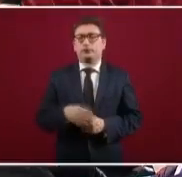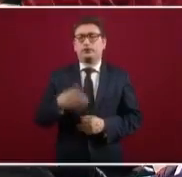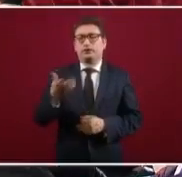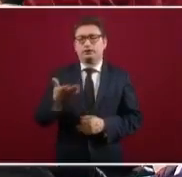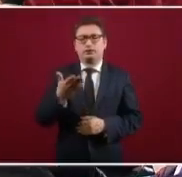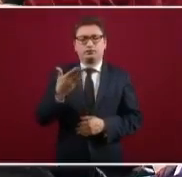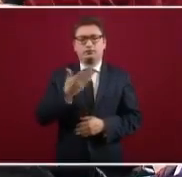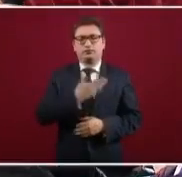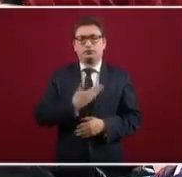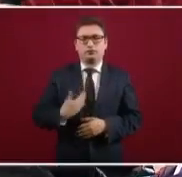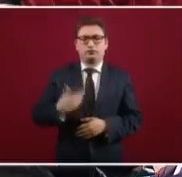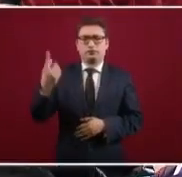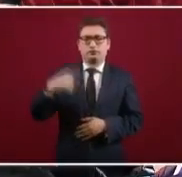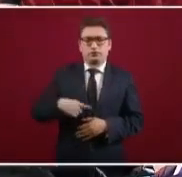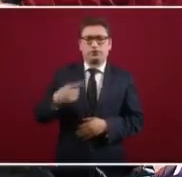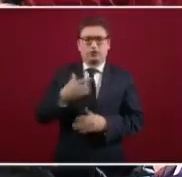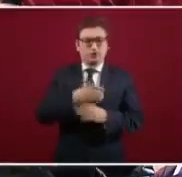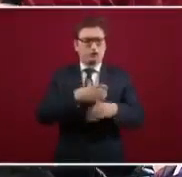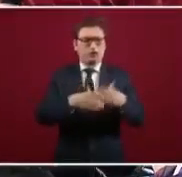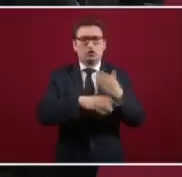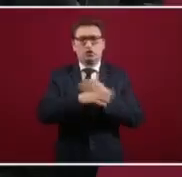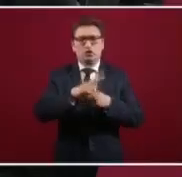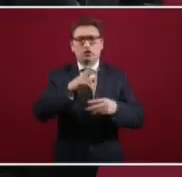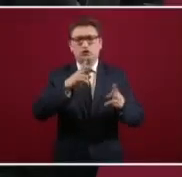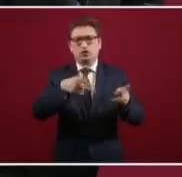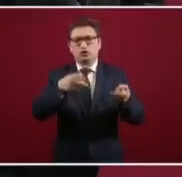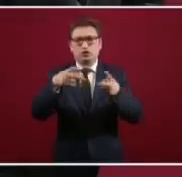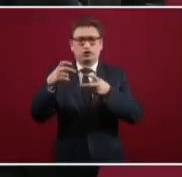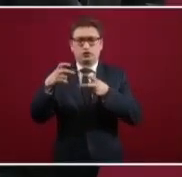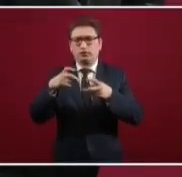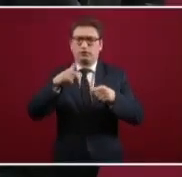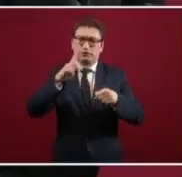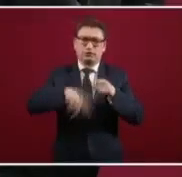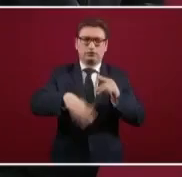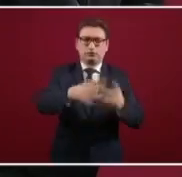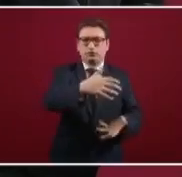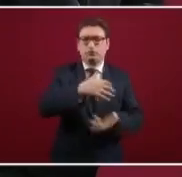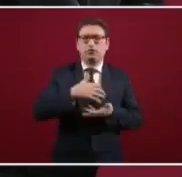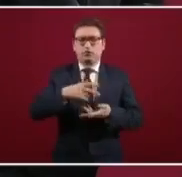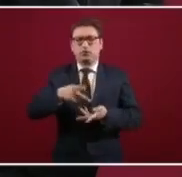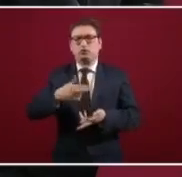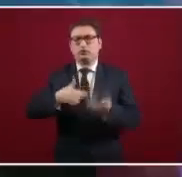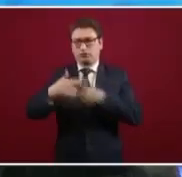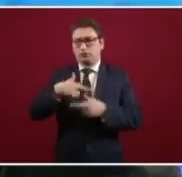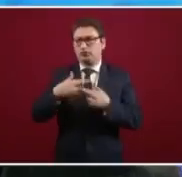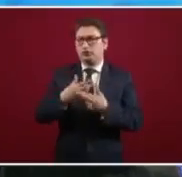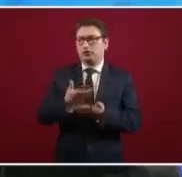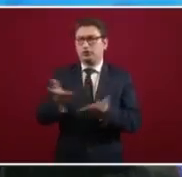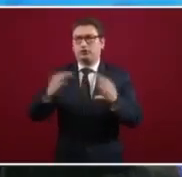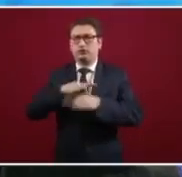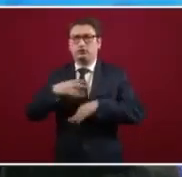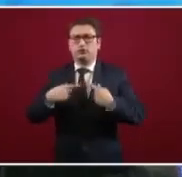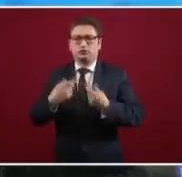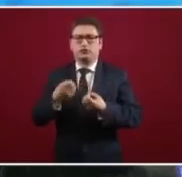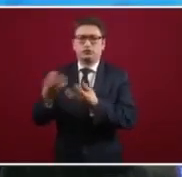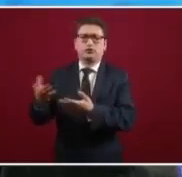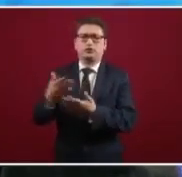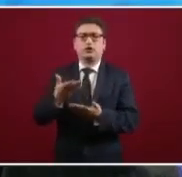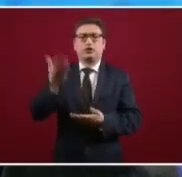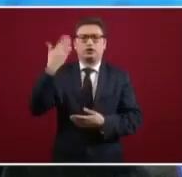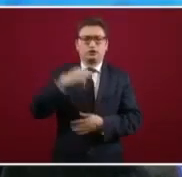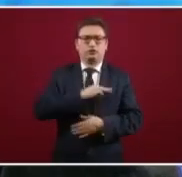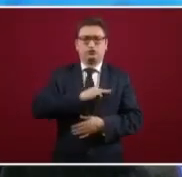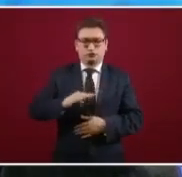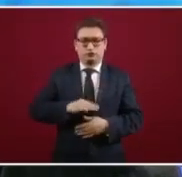de devolver al pueblo lo robado de que estos recursos se vayan a causas justas ya se han ido municipios